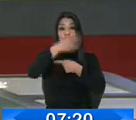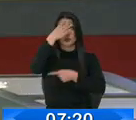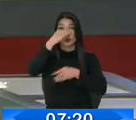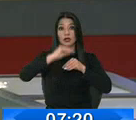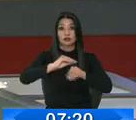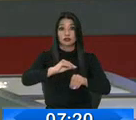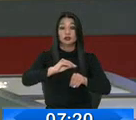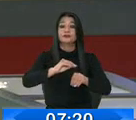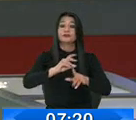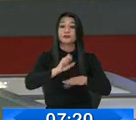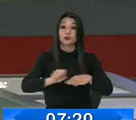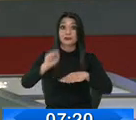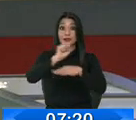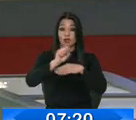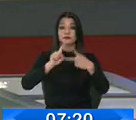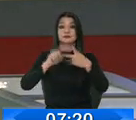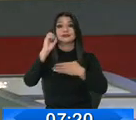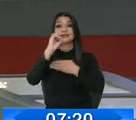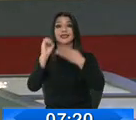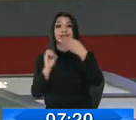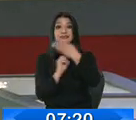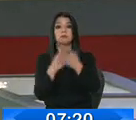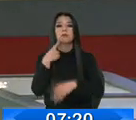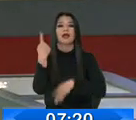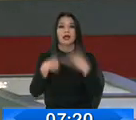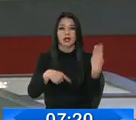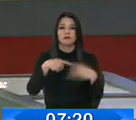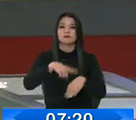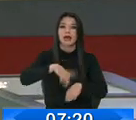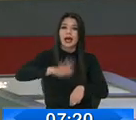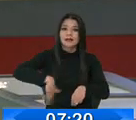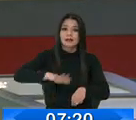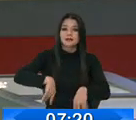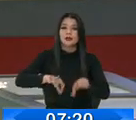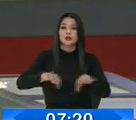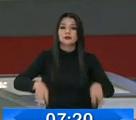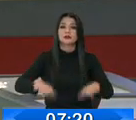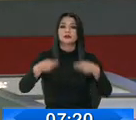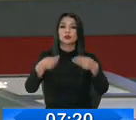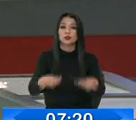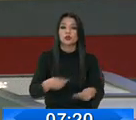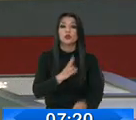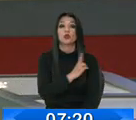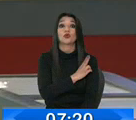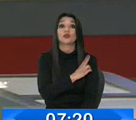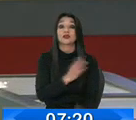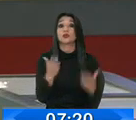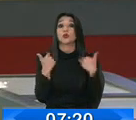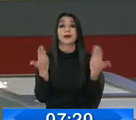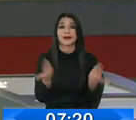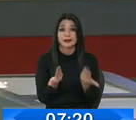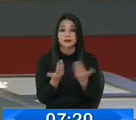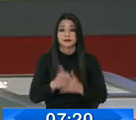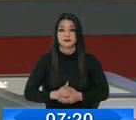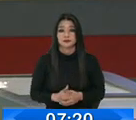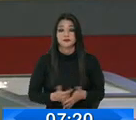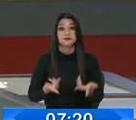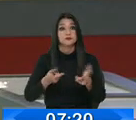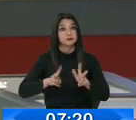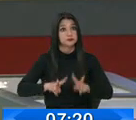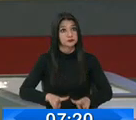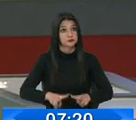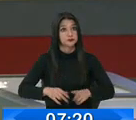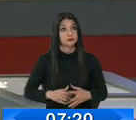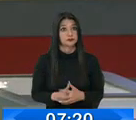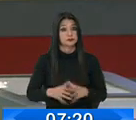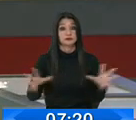y la CENESID para que comparezcan sobre el retraso en la entrega de títulos en la Universidad de Guayaquil y también el incumplimiento en